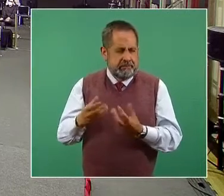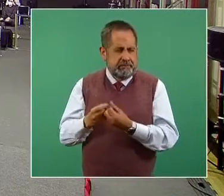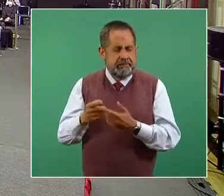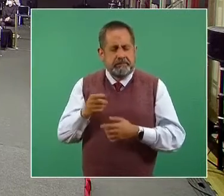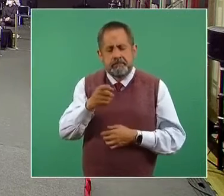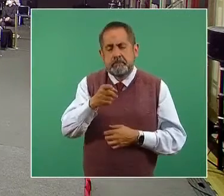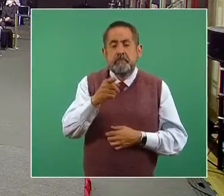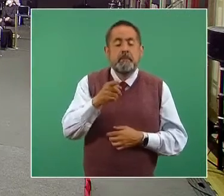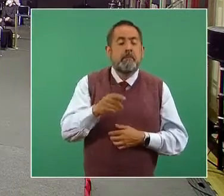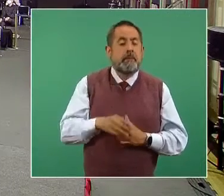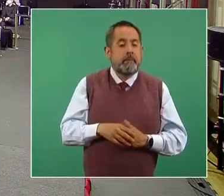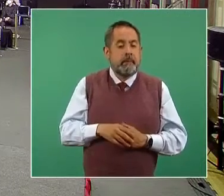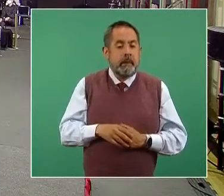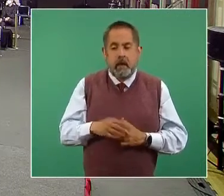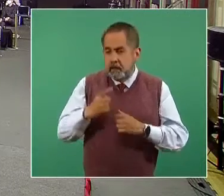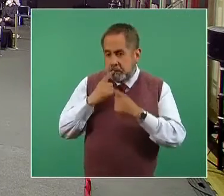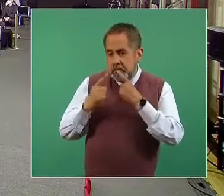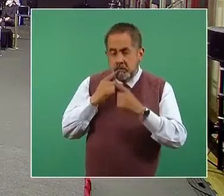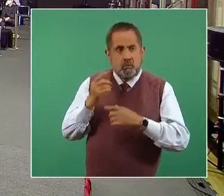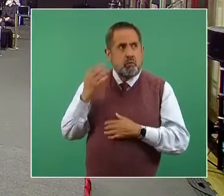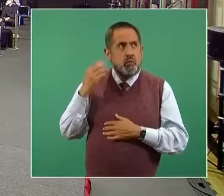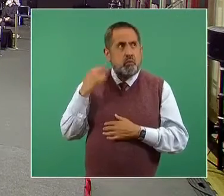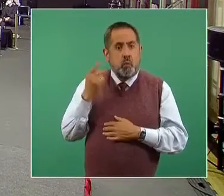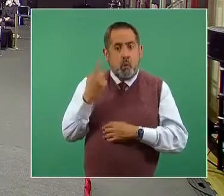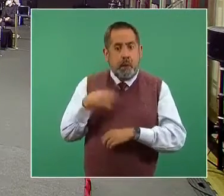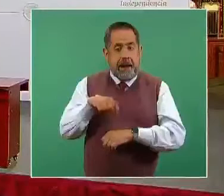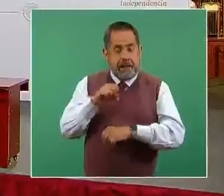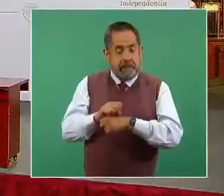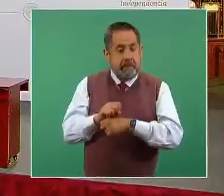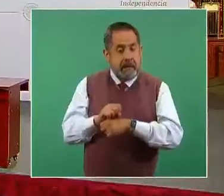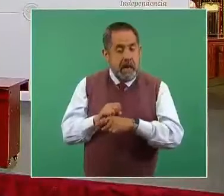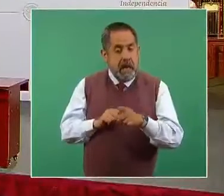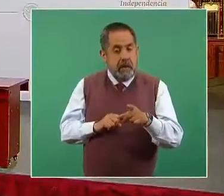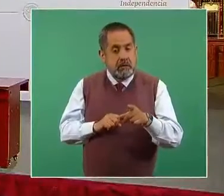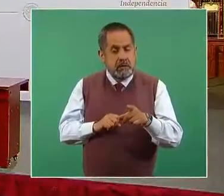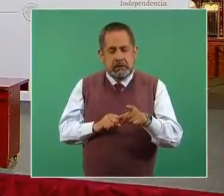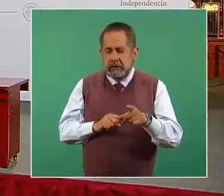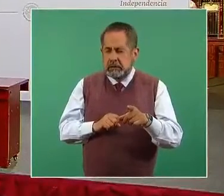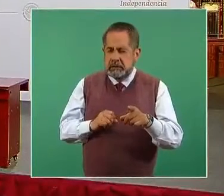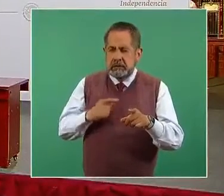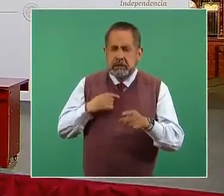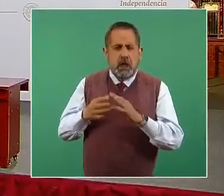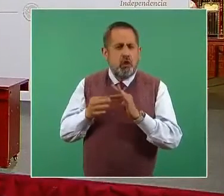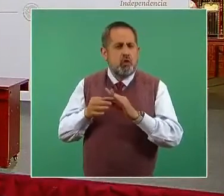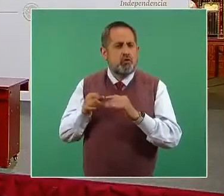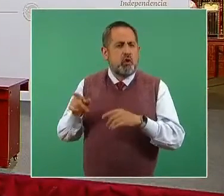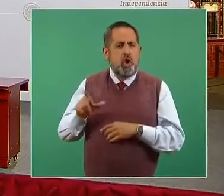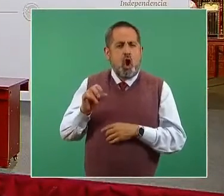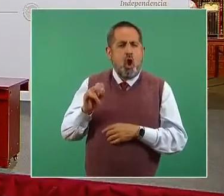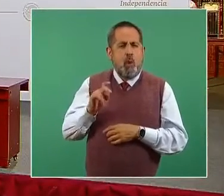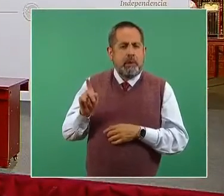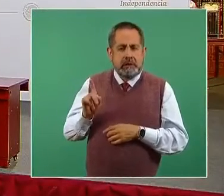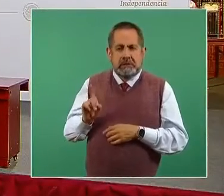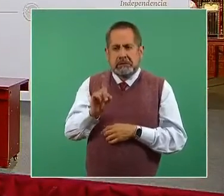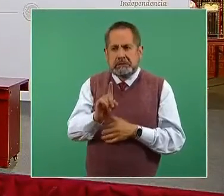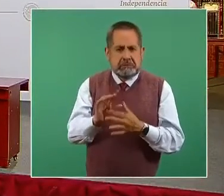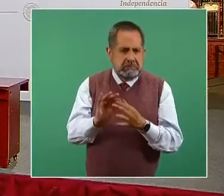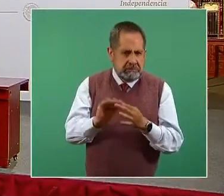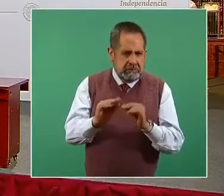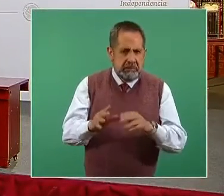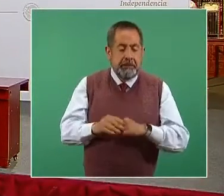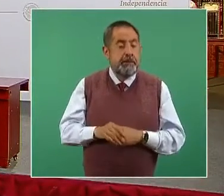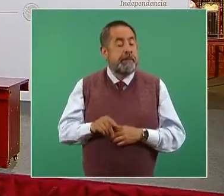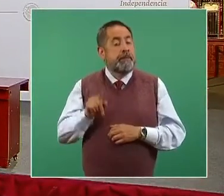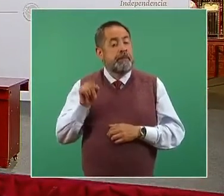trata de esta conversación que se tuvo la semana pasada, me parece, lo explicó el doctor López Ridaura, de que